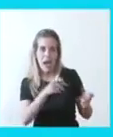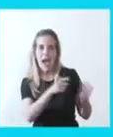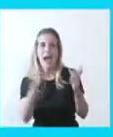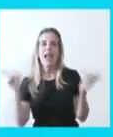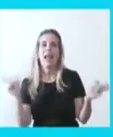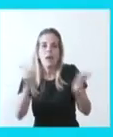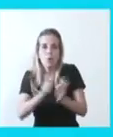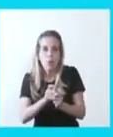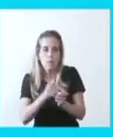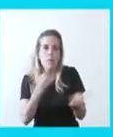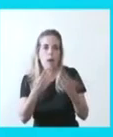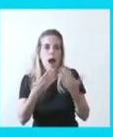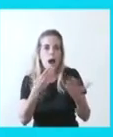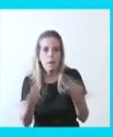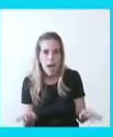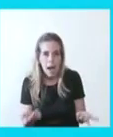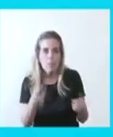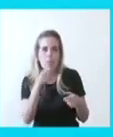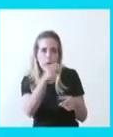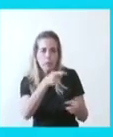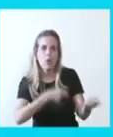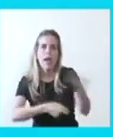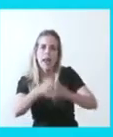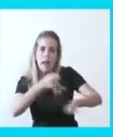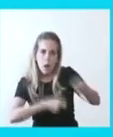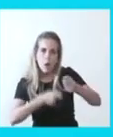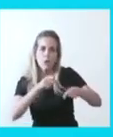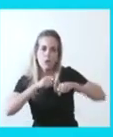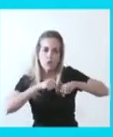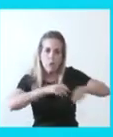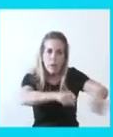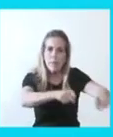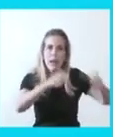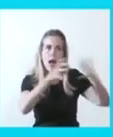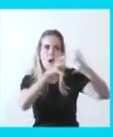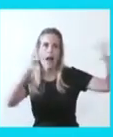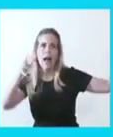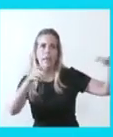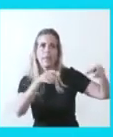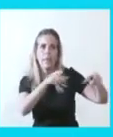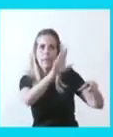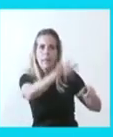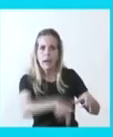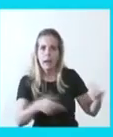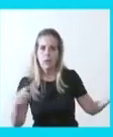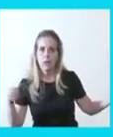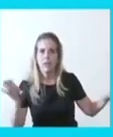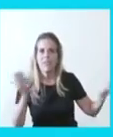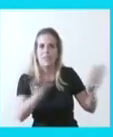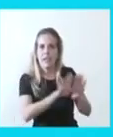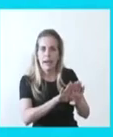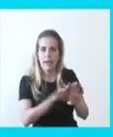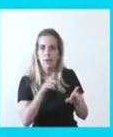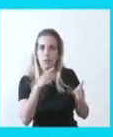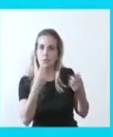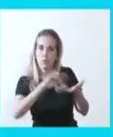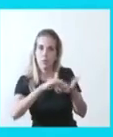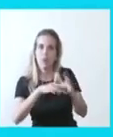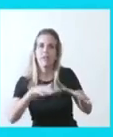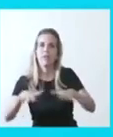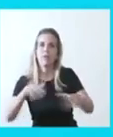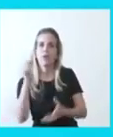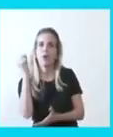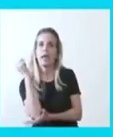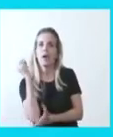porque el cierre de todos esos comercios tiene que ver también, genera efectos económicos, y lo vamos a ver mañana.